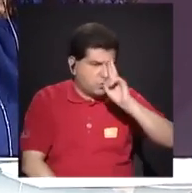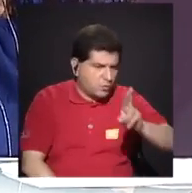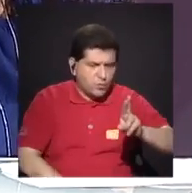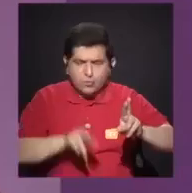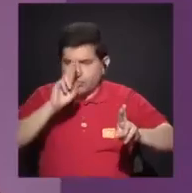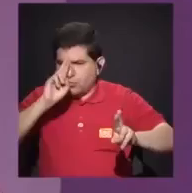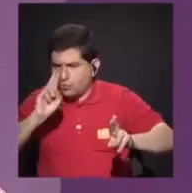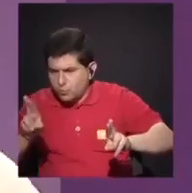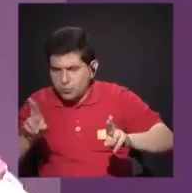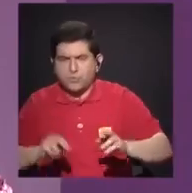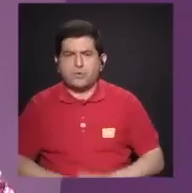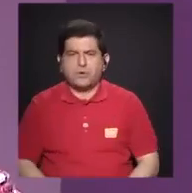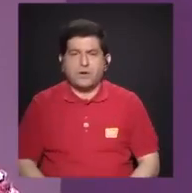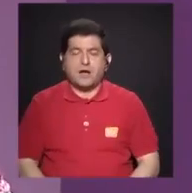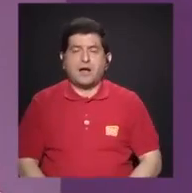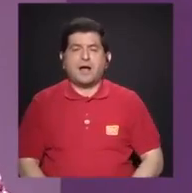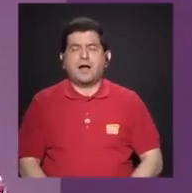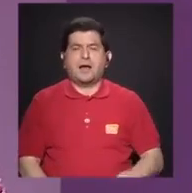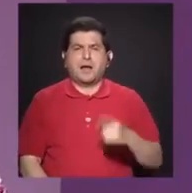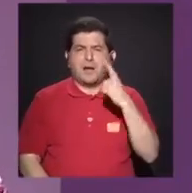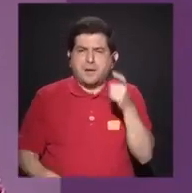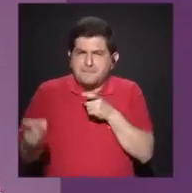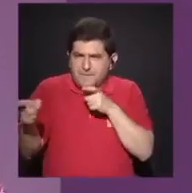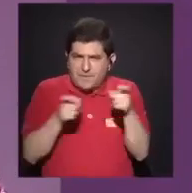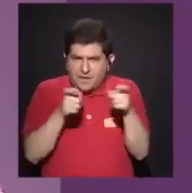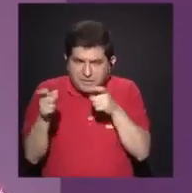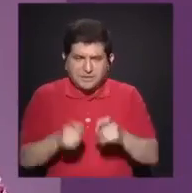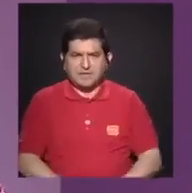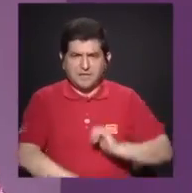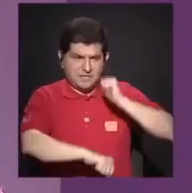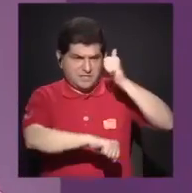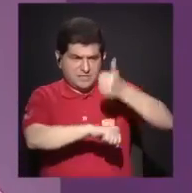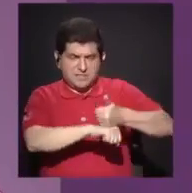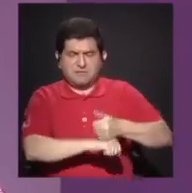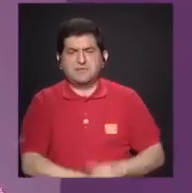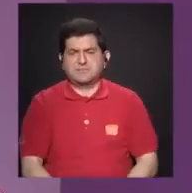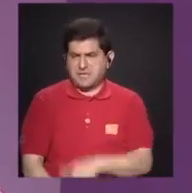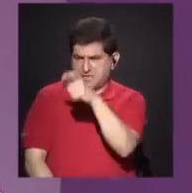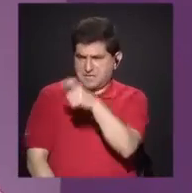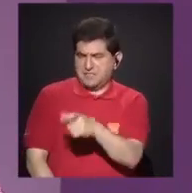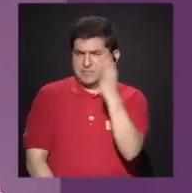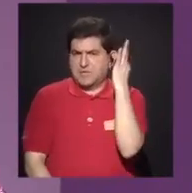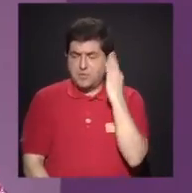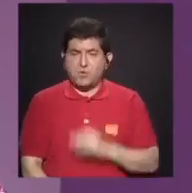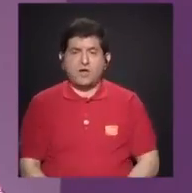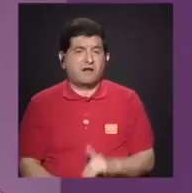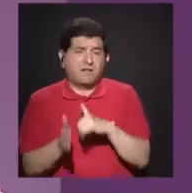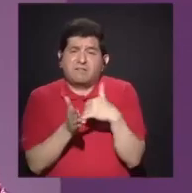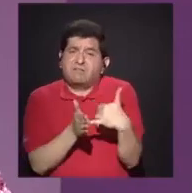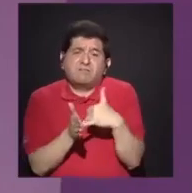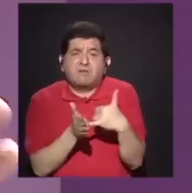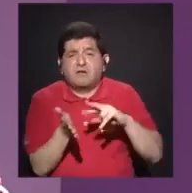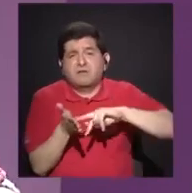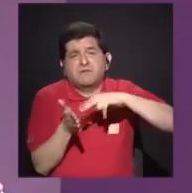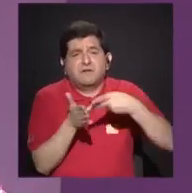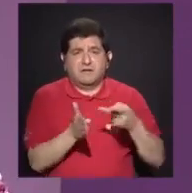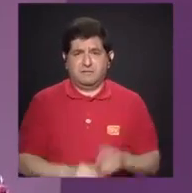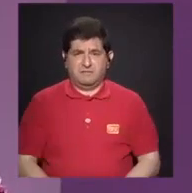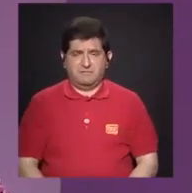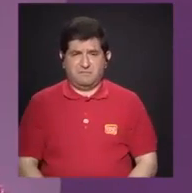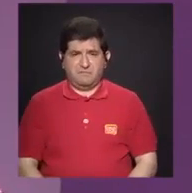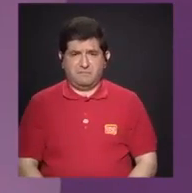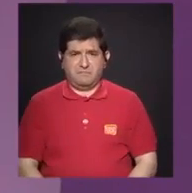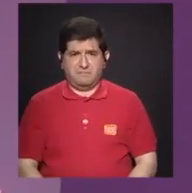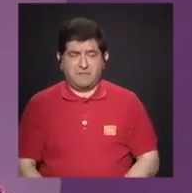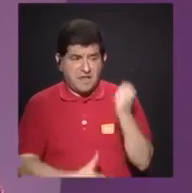reconociendo que el patriarcado ha convertido el hecho de ser mujer en una vulnerabilidad. De manera tal, por ejemplo, que la